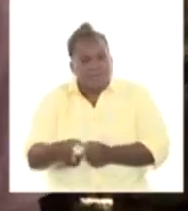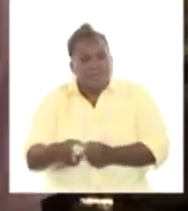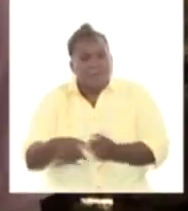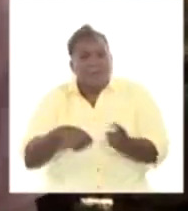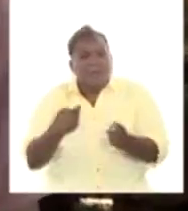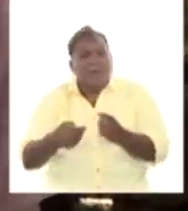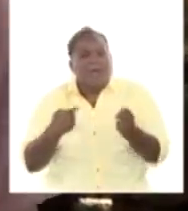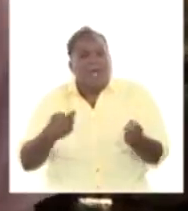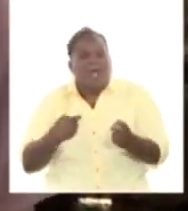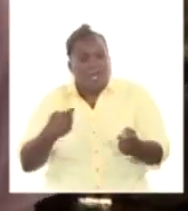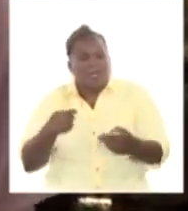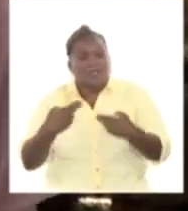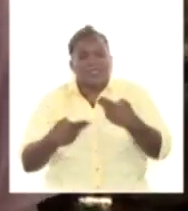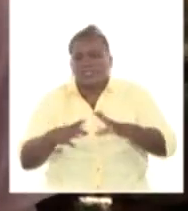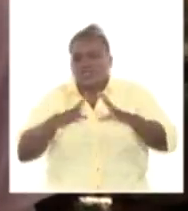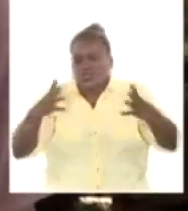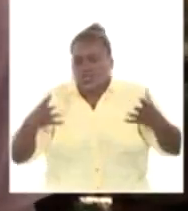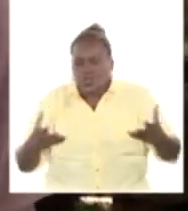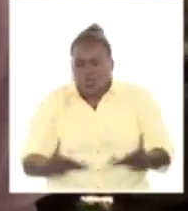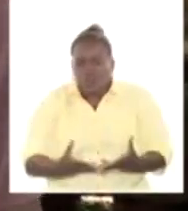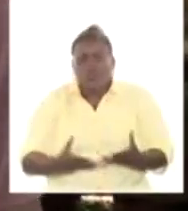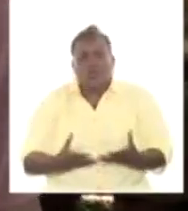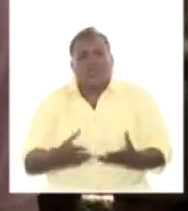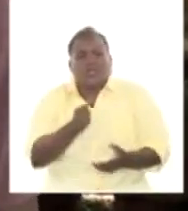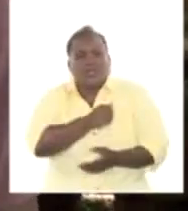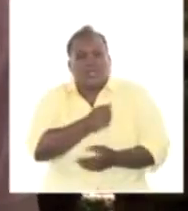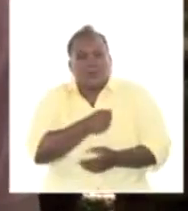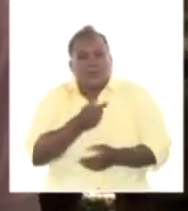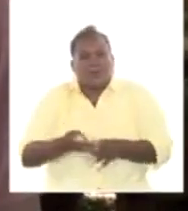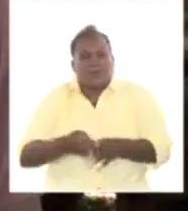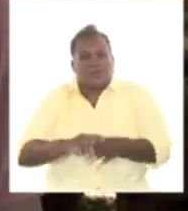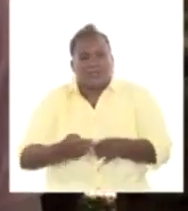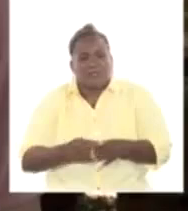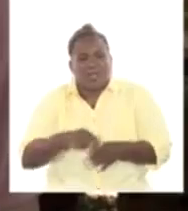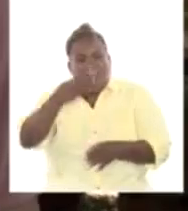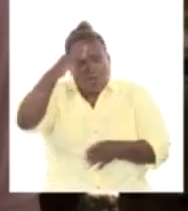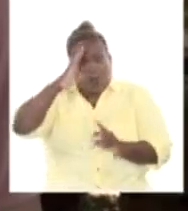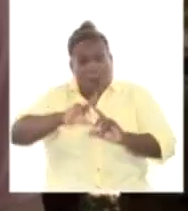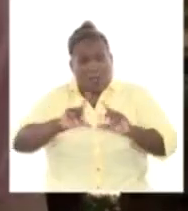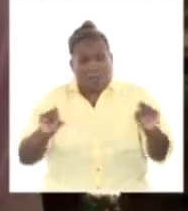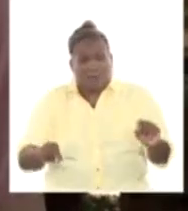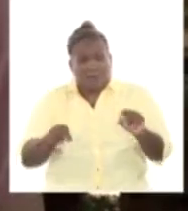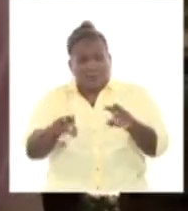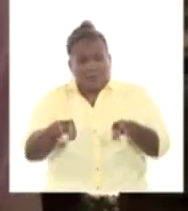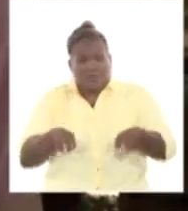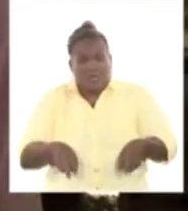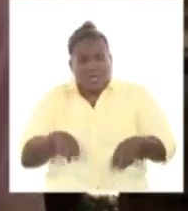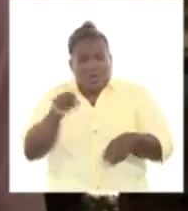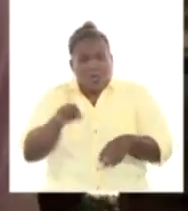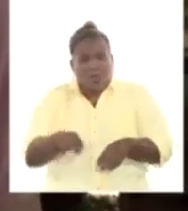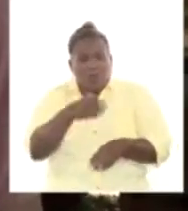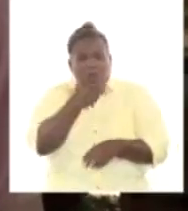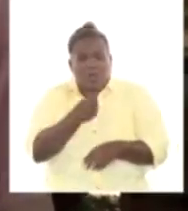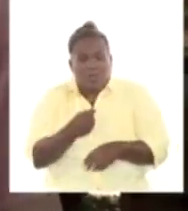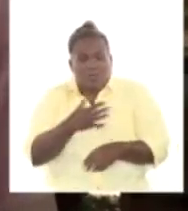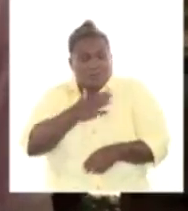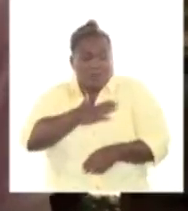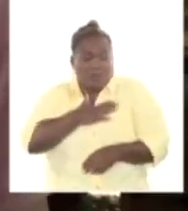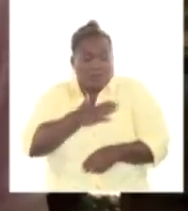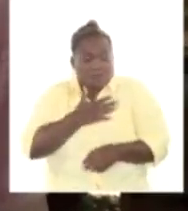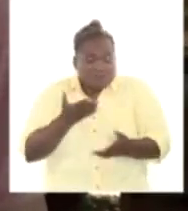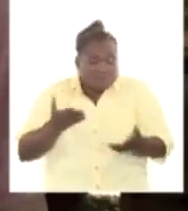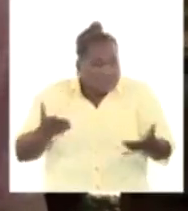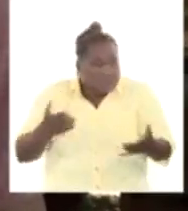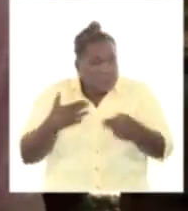lo posible y lo imposible para representar a Cuba en el Parlamento. Hoy le toca a la juventud, me toca a mí